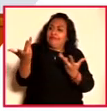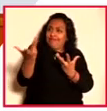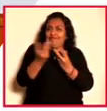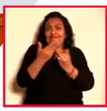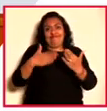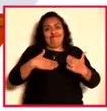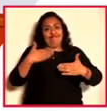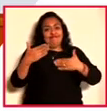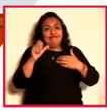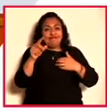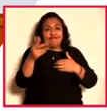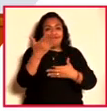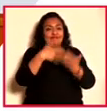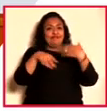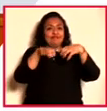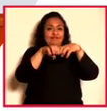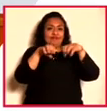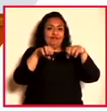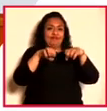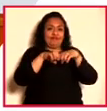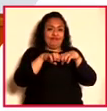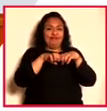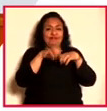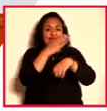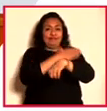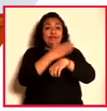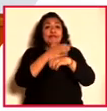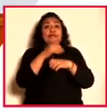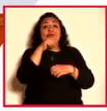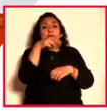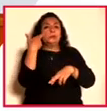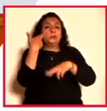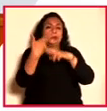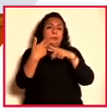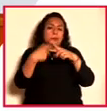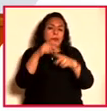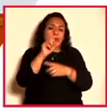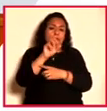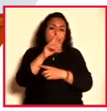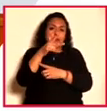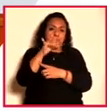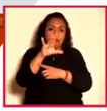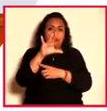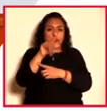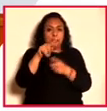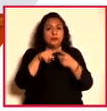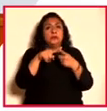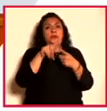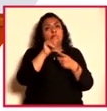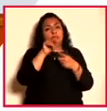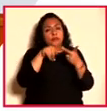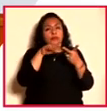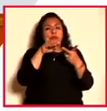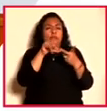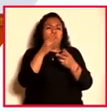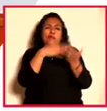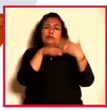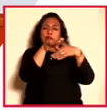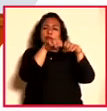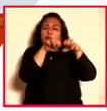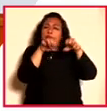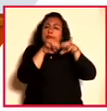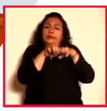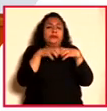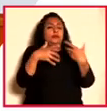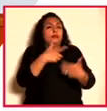también con todos los compañeros allá en cabina, encabezados por Sergio Camus en transmisiones, en el máster, a todos y todas ellas. Qué